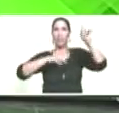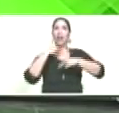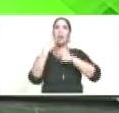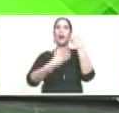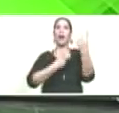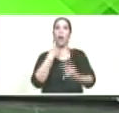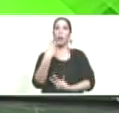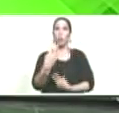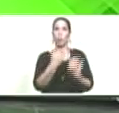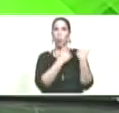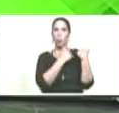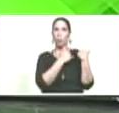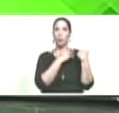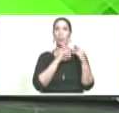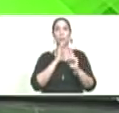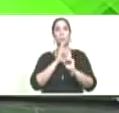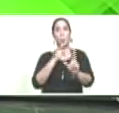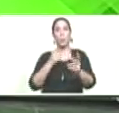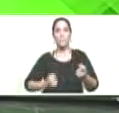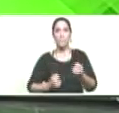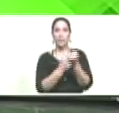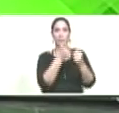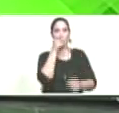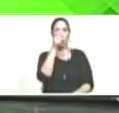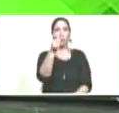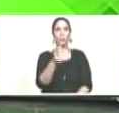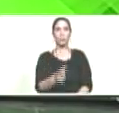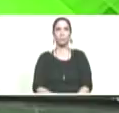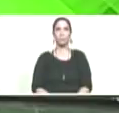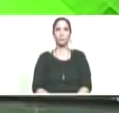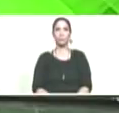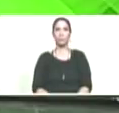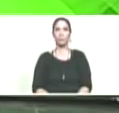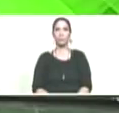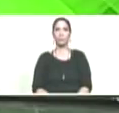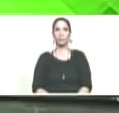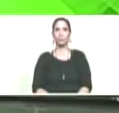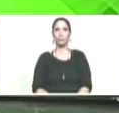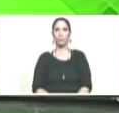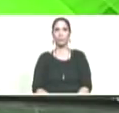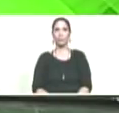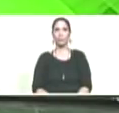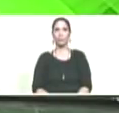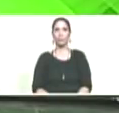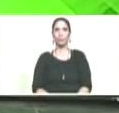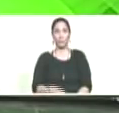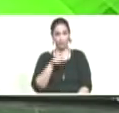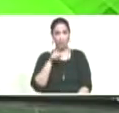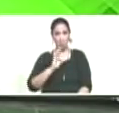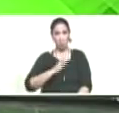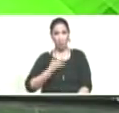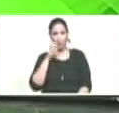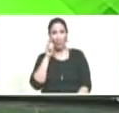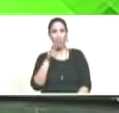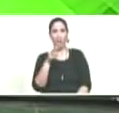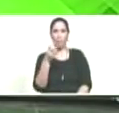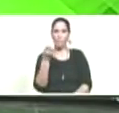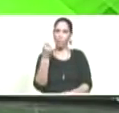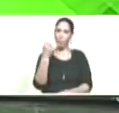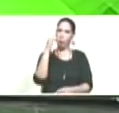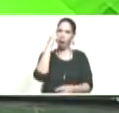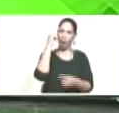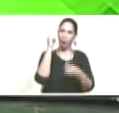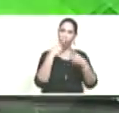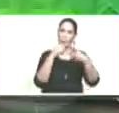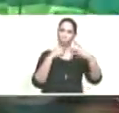que responden a las bases, al pueblo. Y ahí les pedí muchas cosas. Les pedí